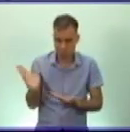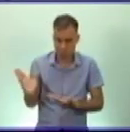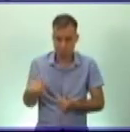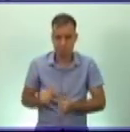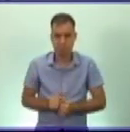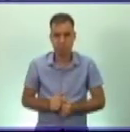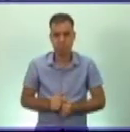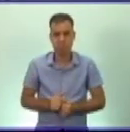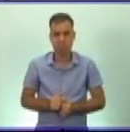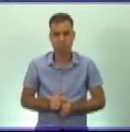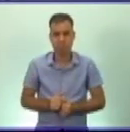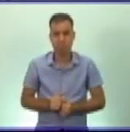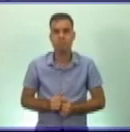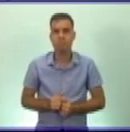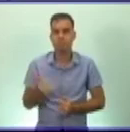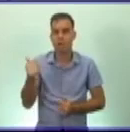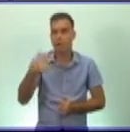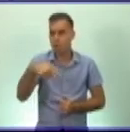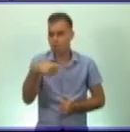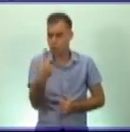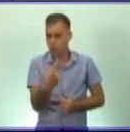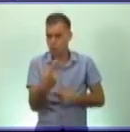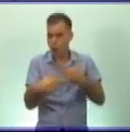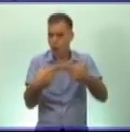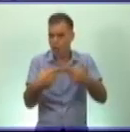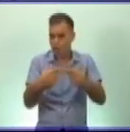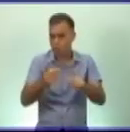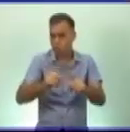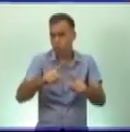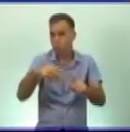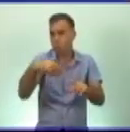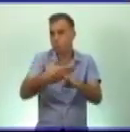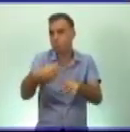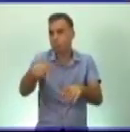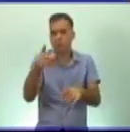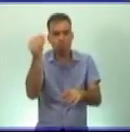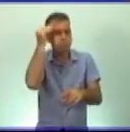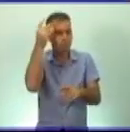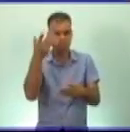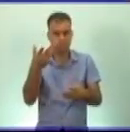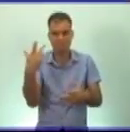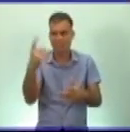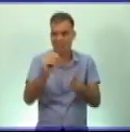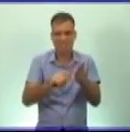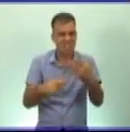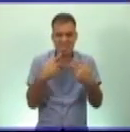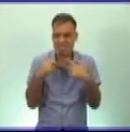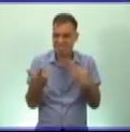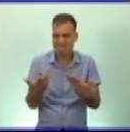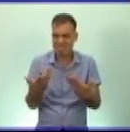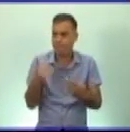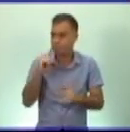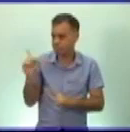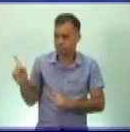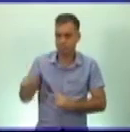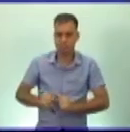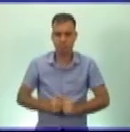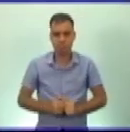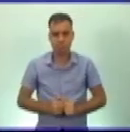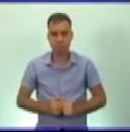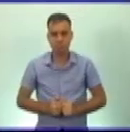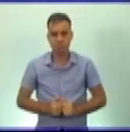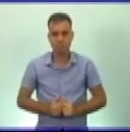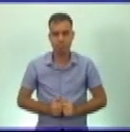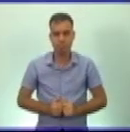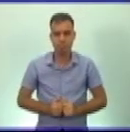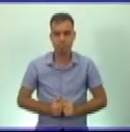forma conjunta y que les va a servir de base para su estudio independiente. El ejercicio dice lo siguiente: dada la siguiente ecuación química,